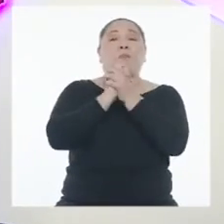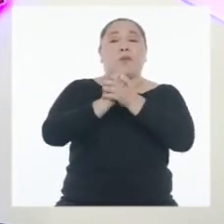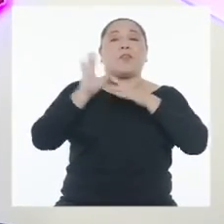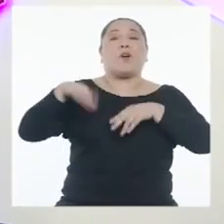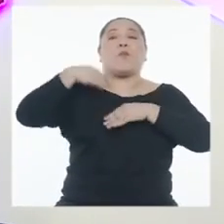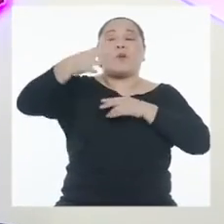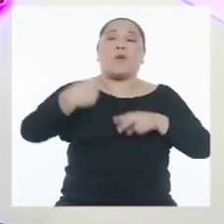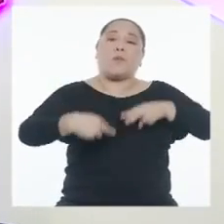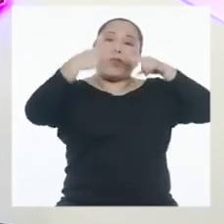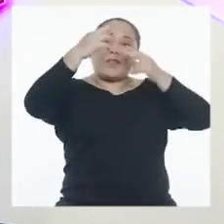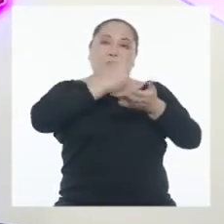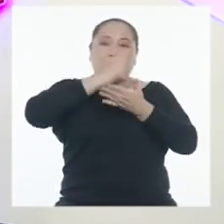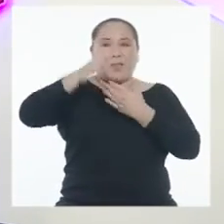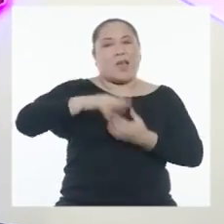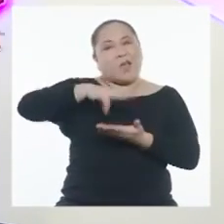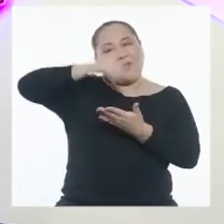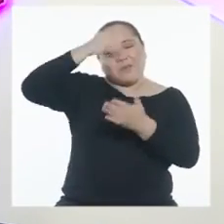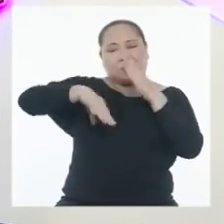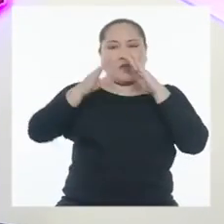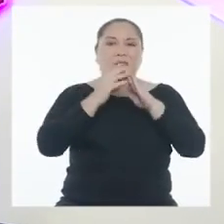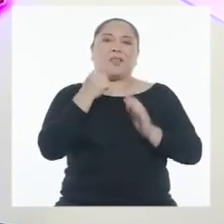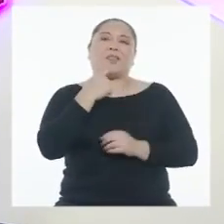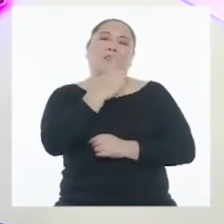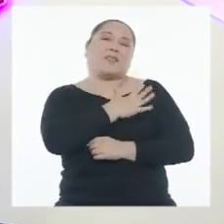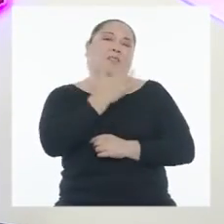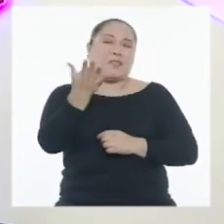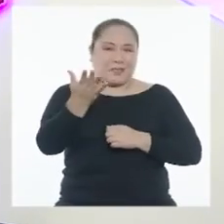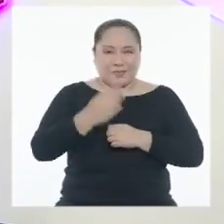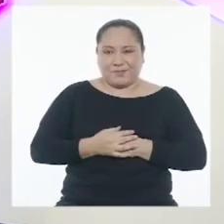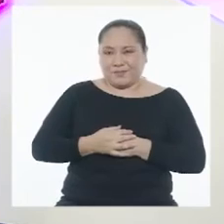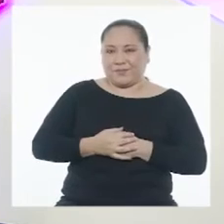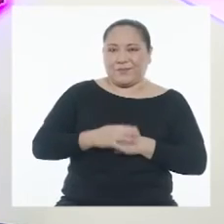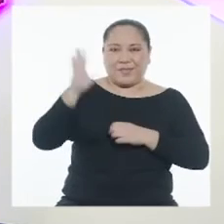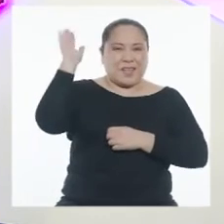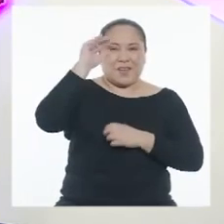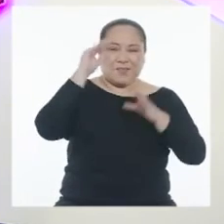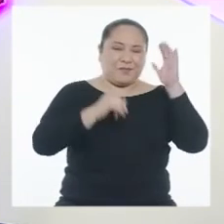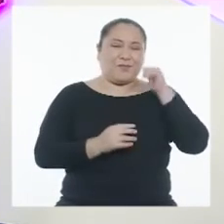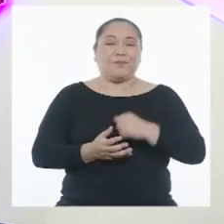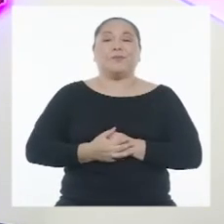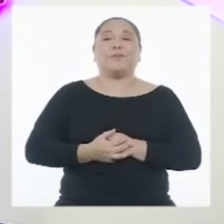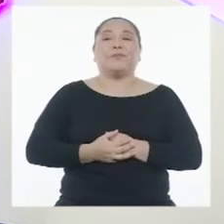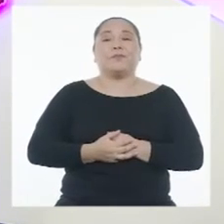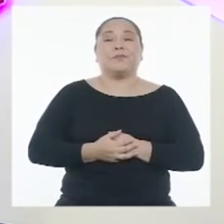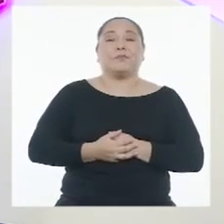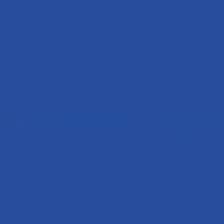vemos en la próxima actividad de Aprende en Casa para Quinto de Secundaria. ¡Chao!